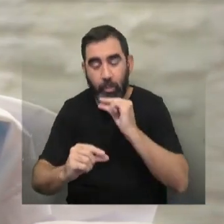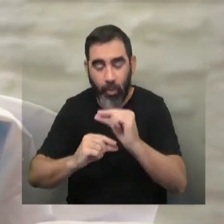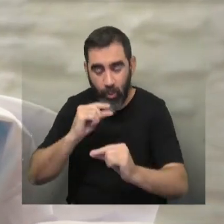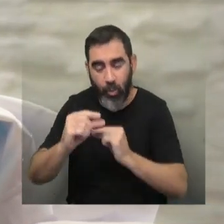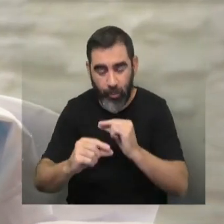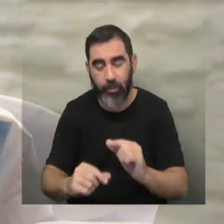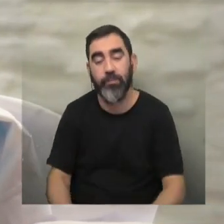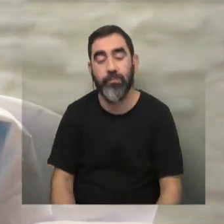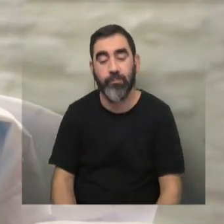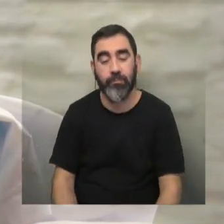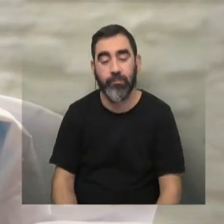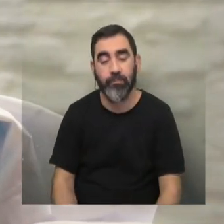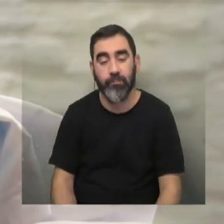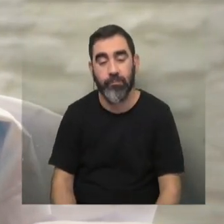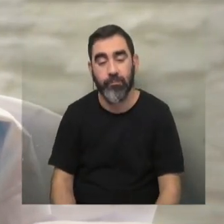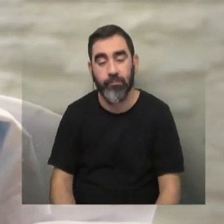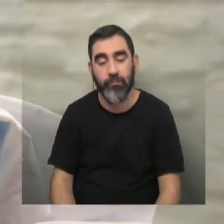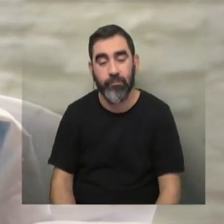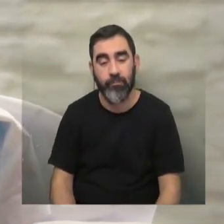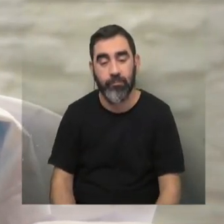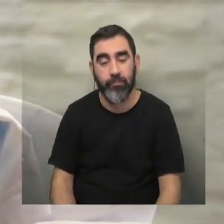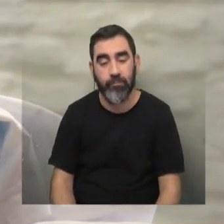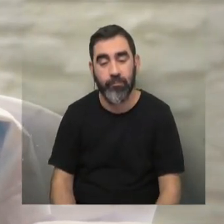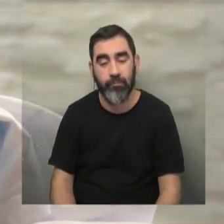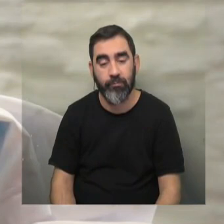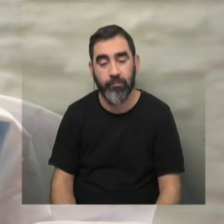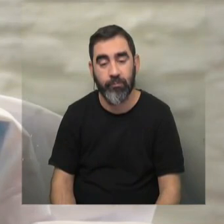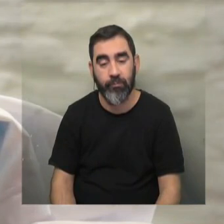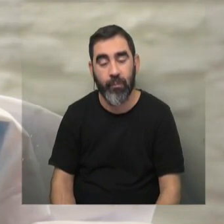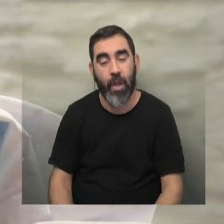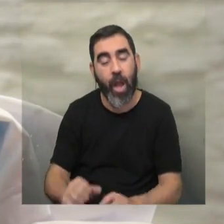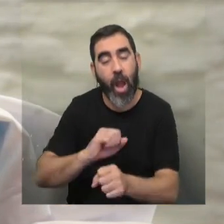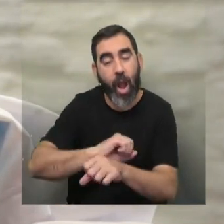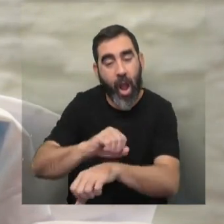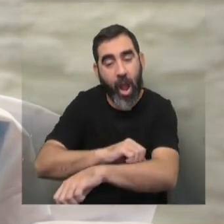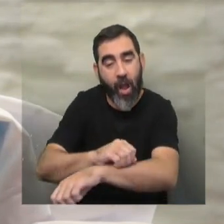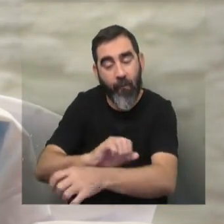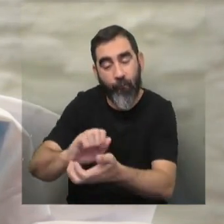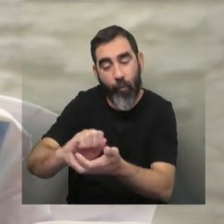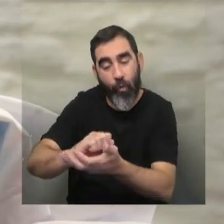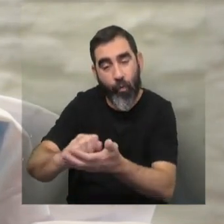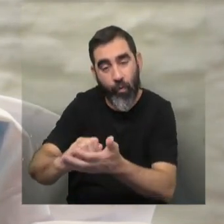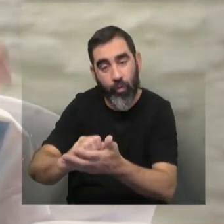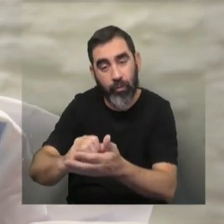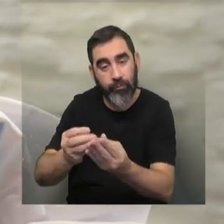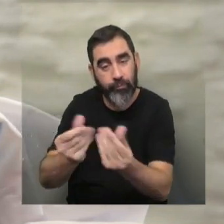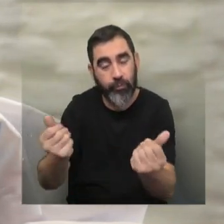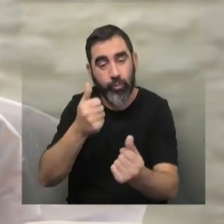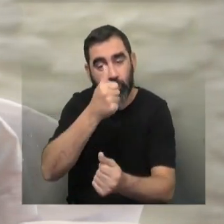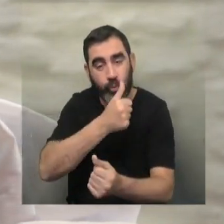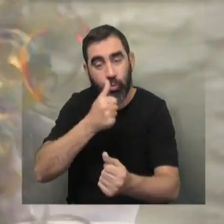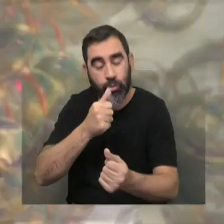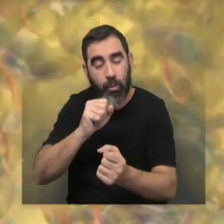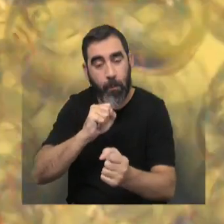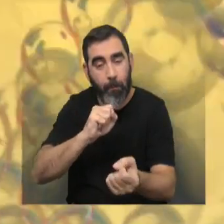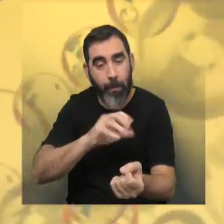se va sacando. Vamos haciendo esto, vamos alternando con jabón y así, san se acabó, sale la